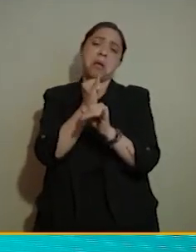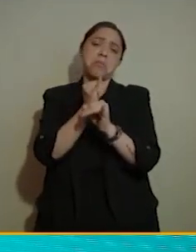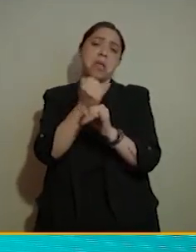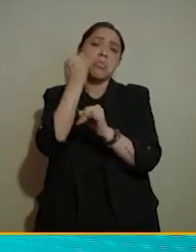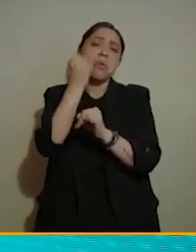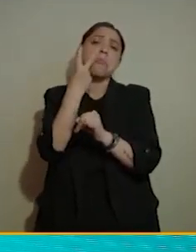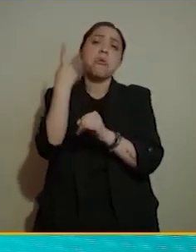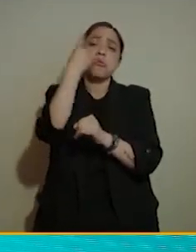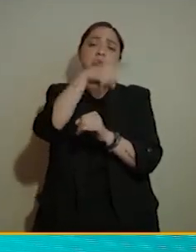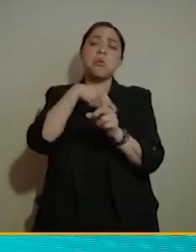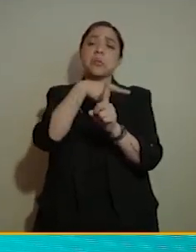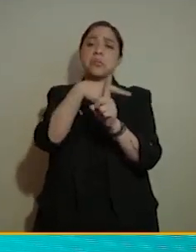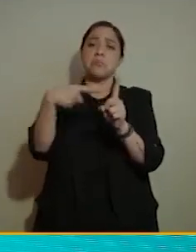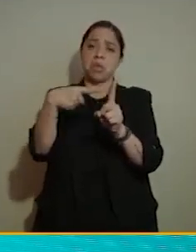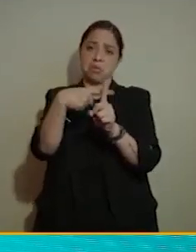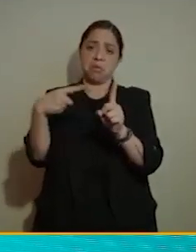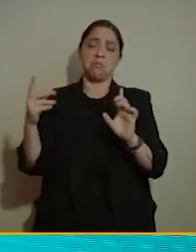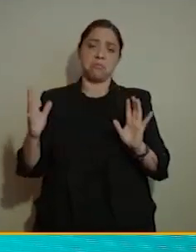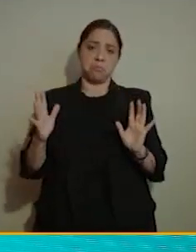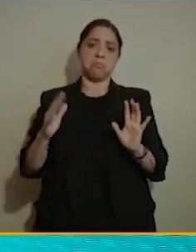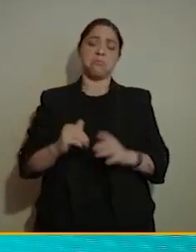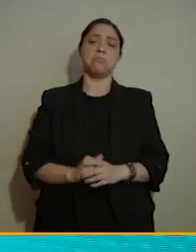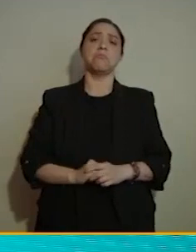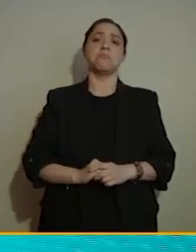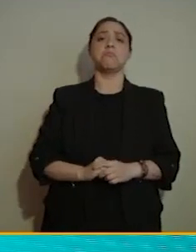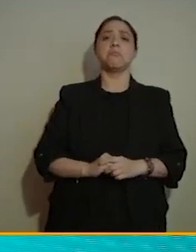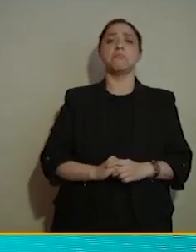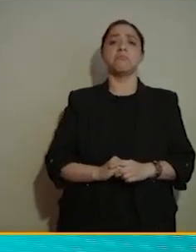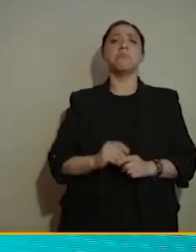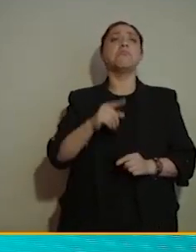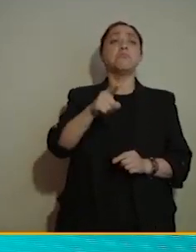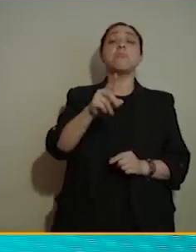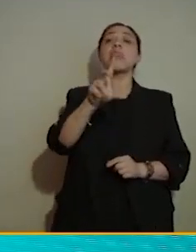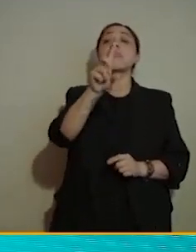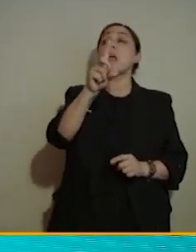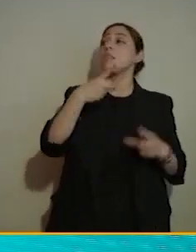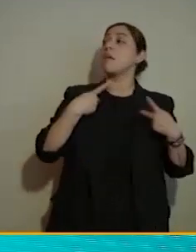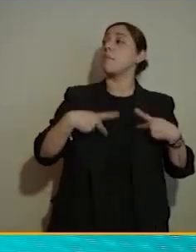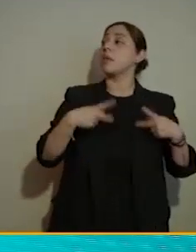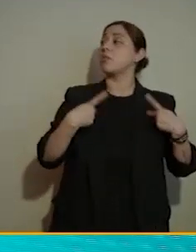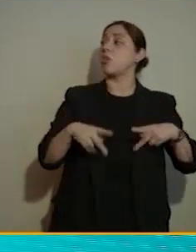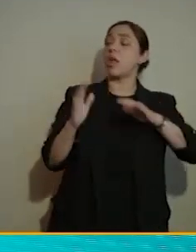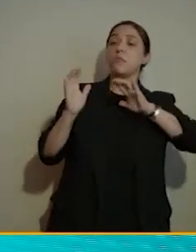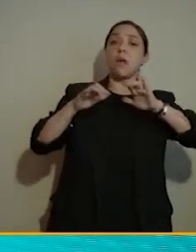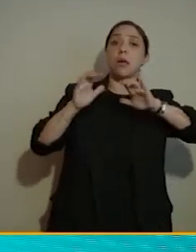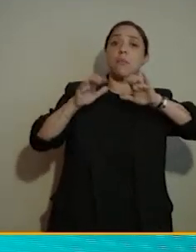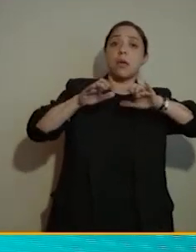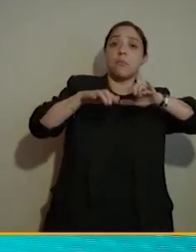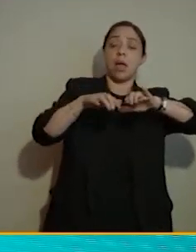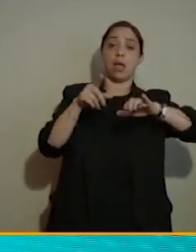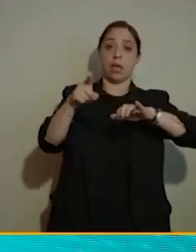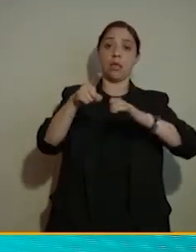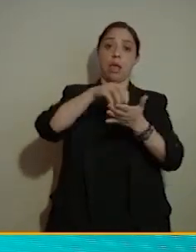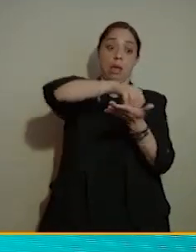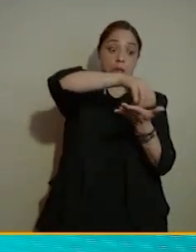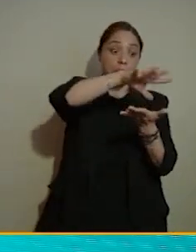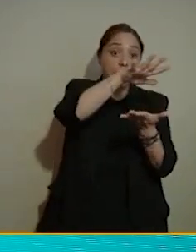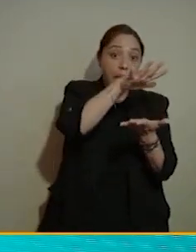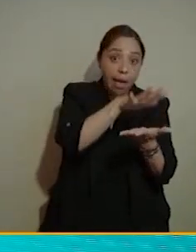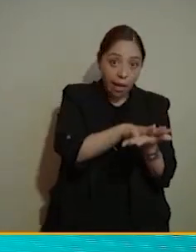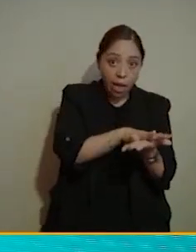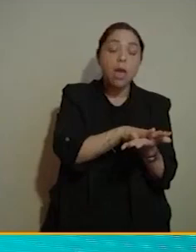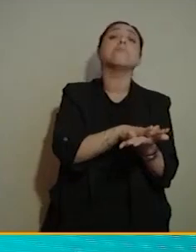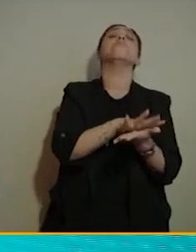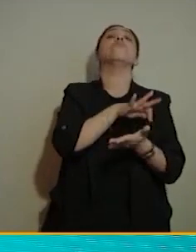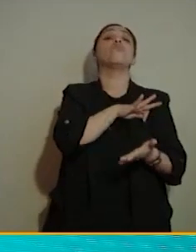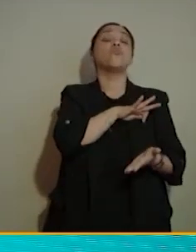media. Hemos desbloqueado 30 espacios, entonces las primeras 30 empresas que se registrarán pues